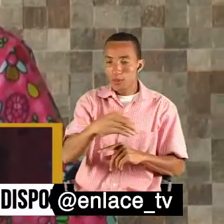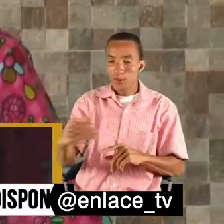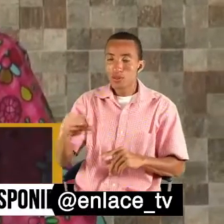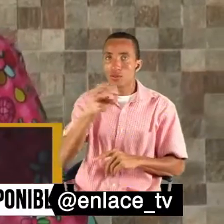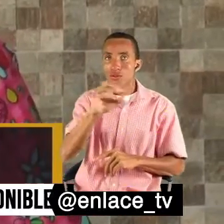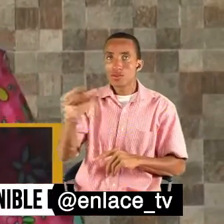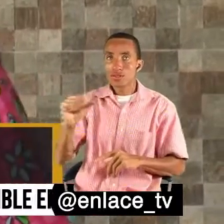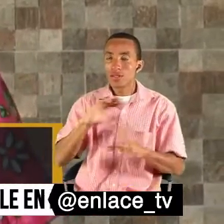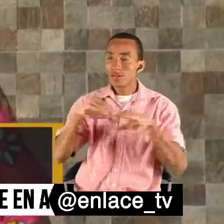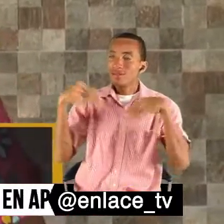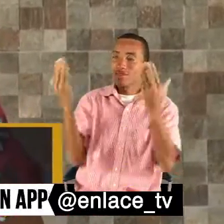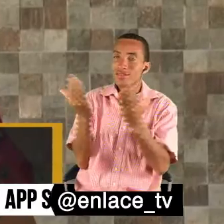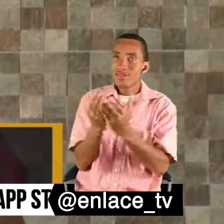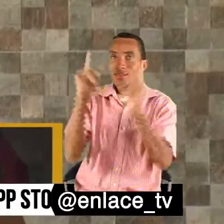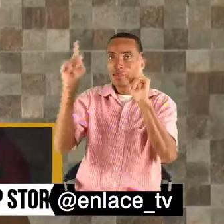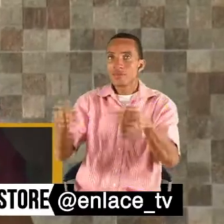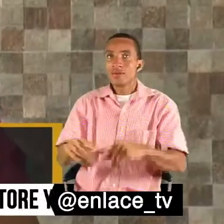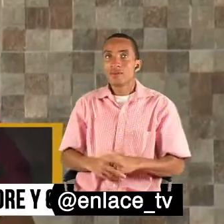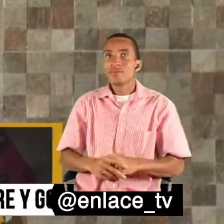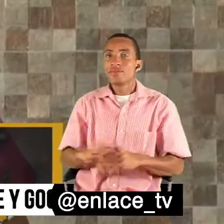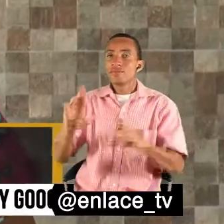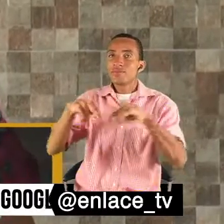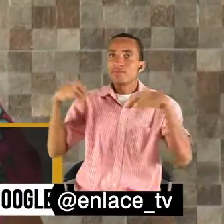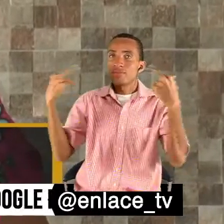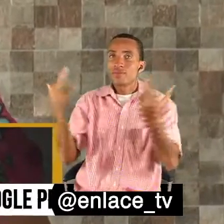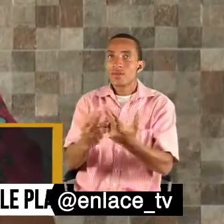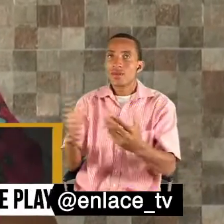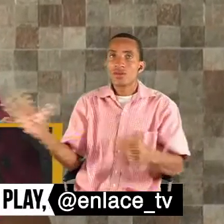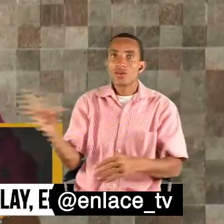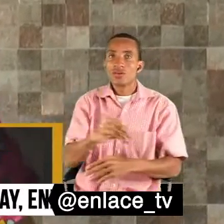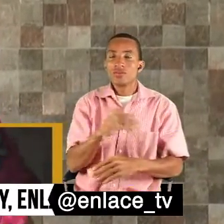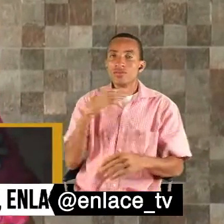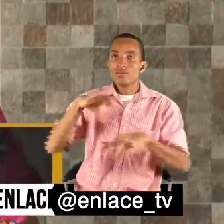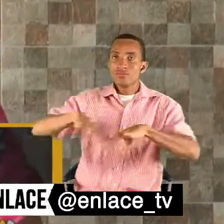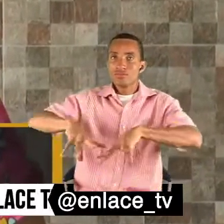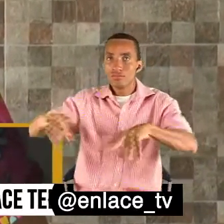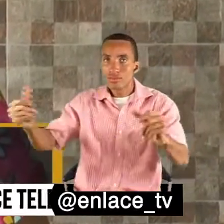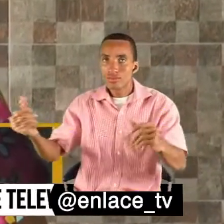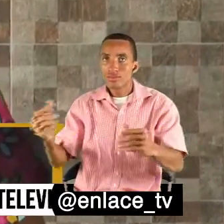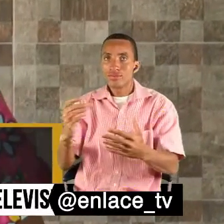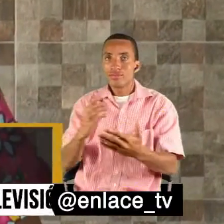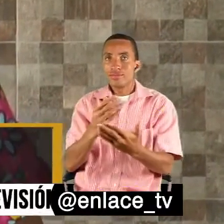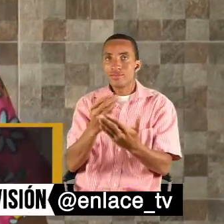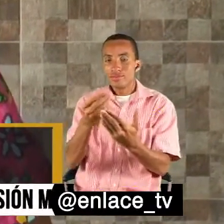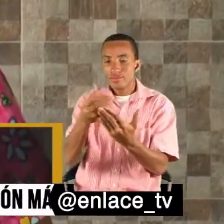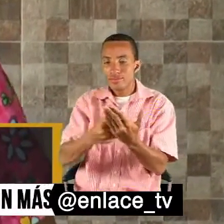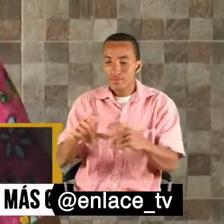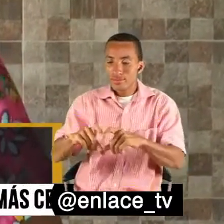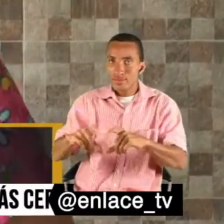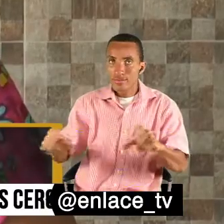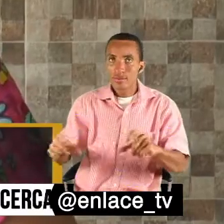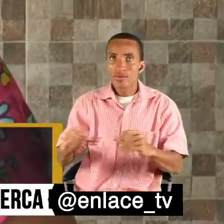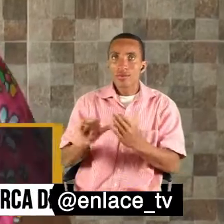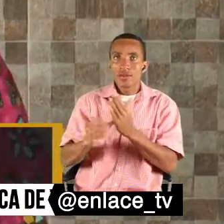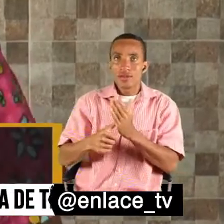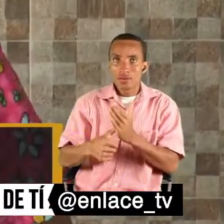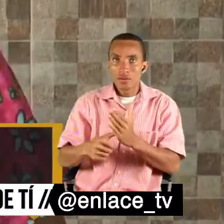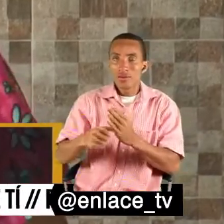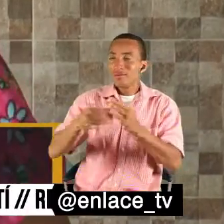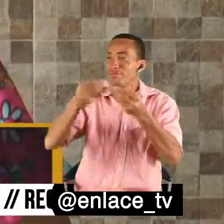renuncias respectivas y todo lo que se requiere, porque también me robaron mis papeles, mis tarjetas, bloqueo, cédula, mejor dicho, me